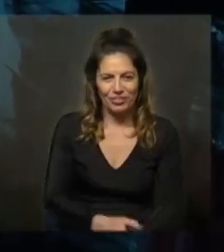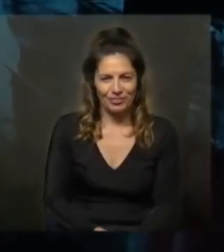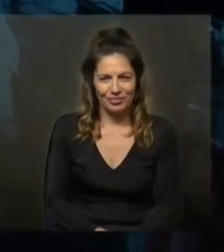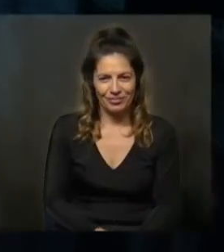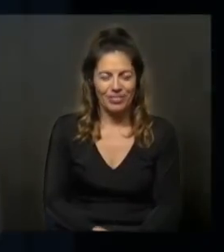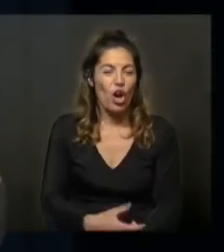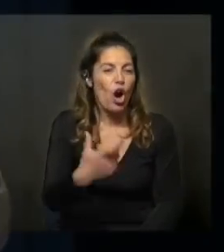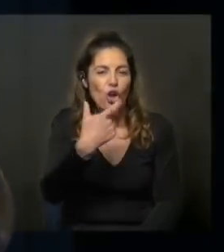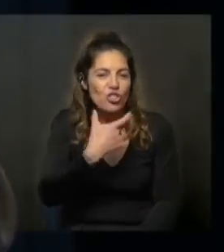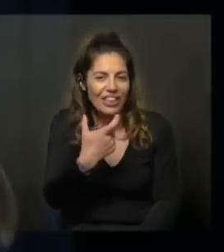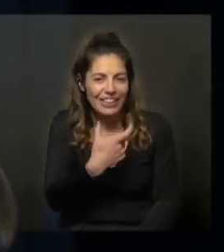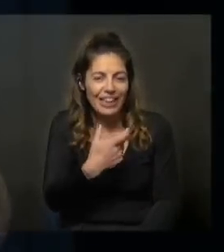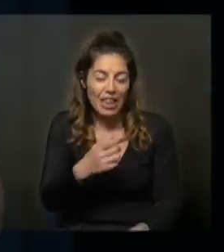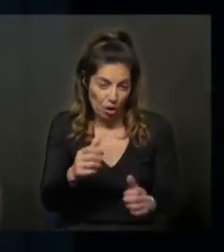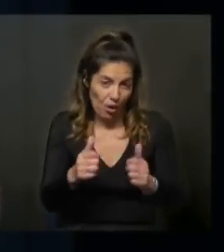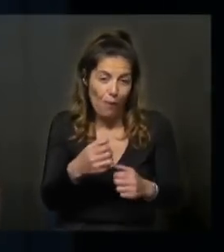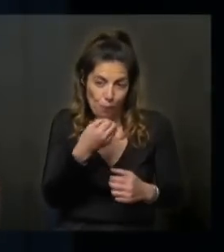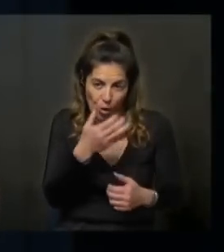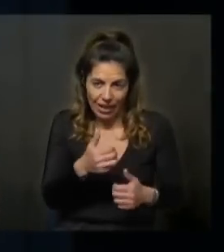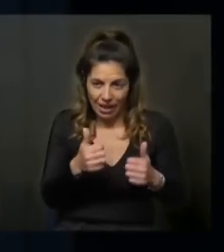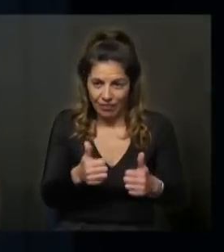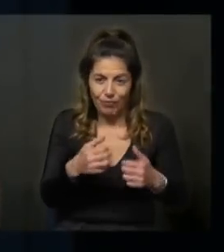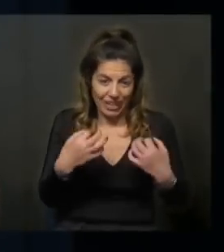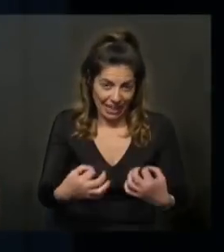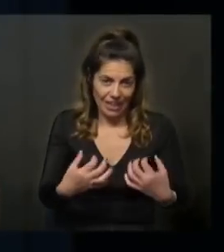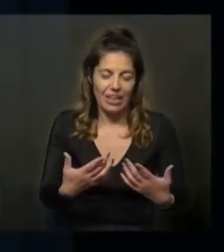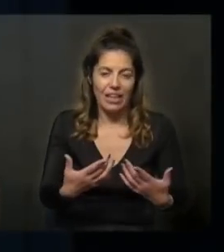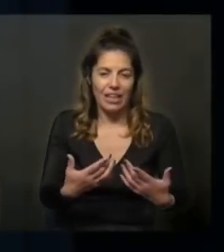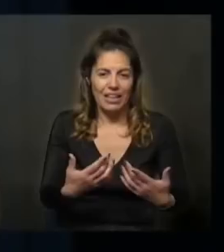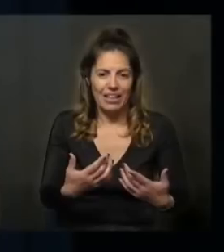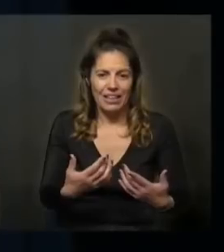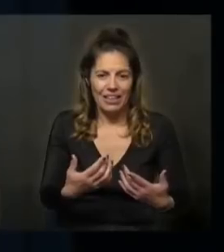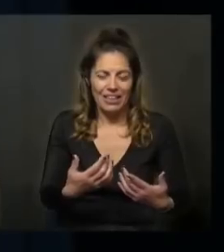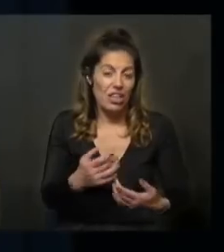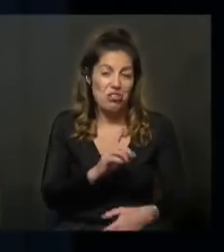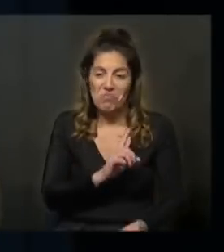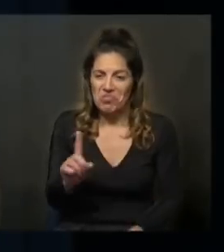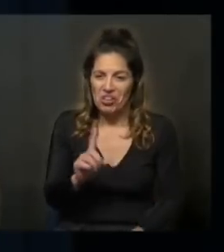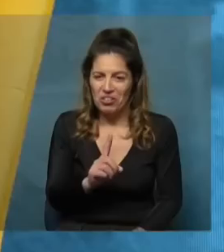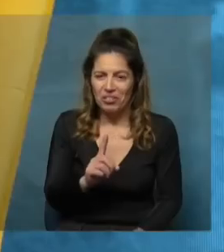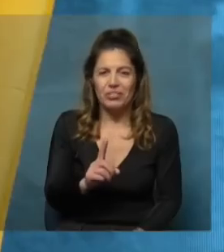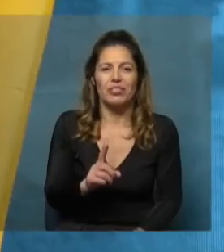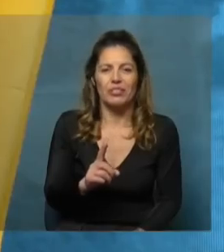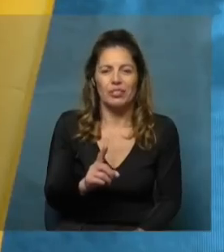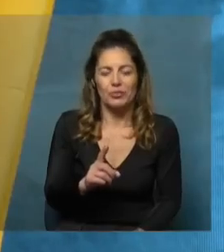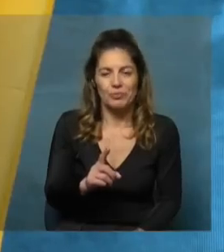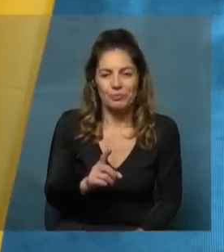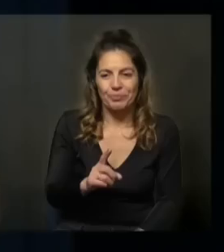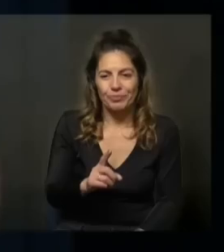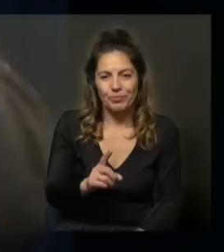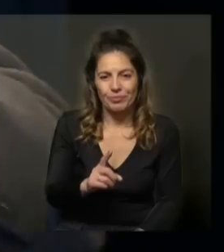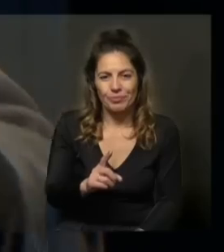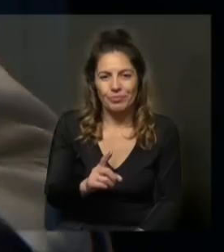o se viene digo en una buena lo digo No este pues son de de